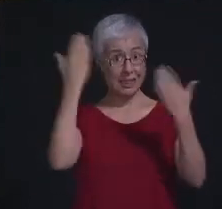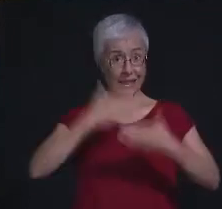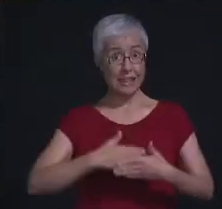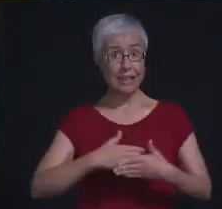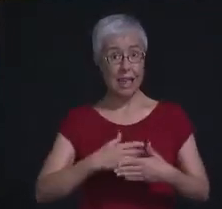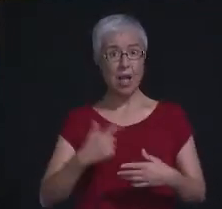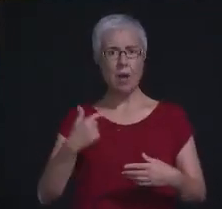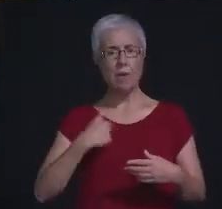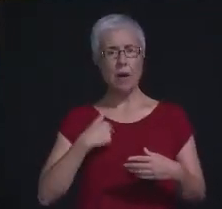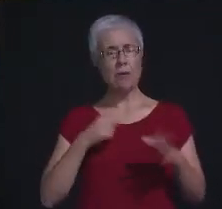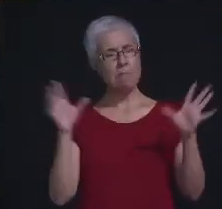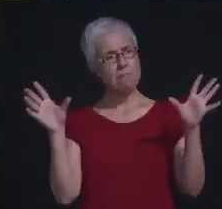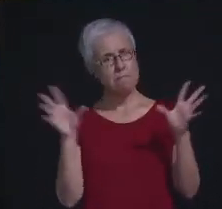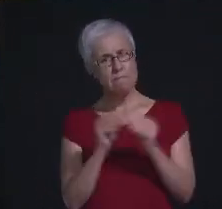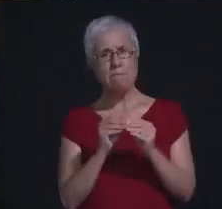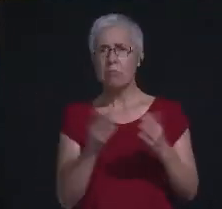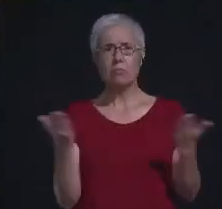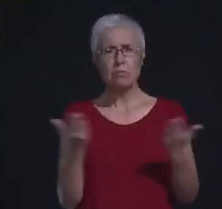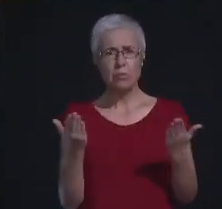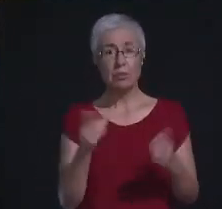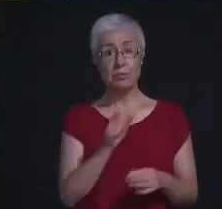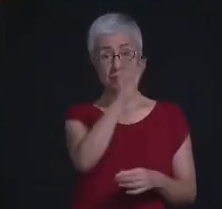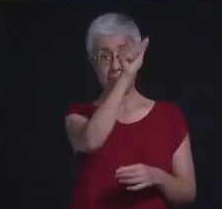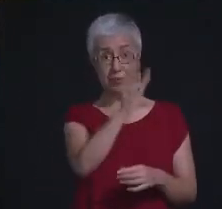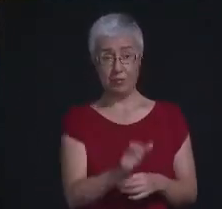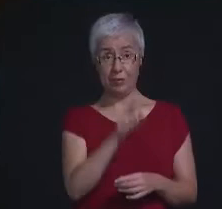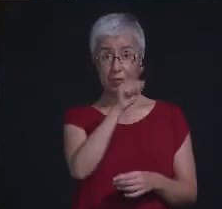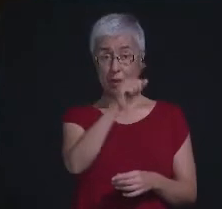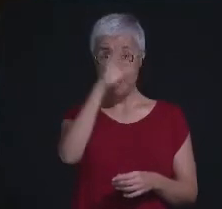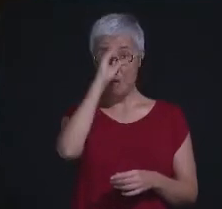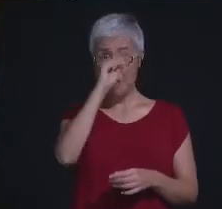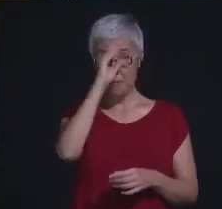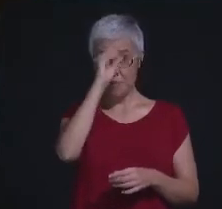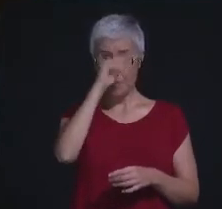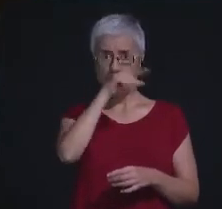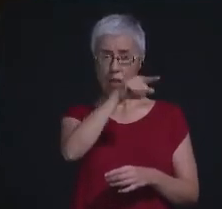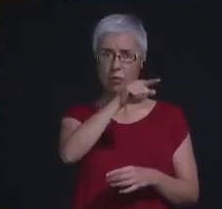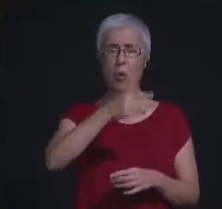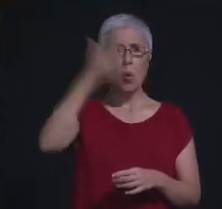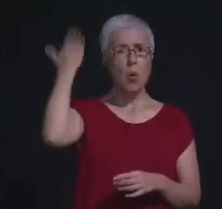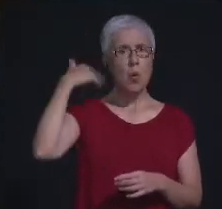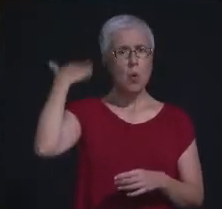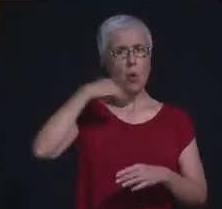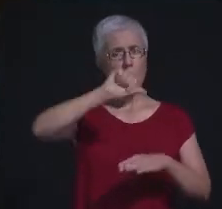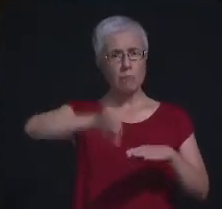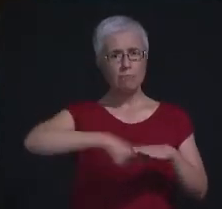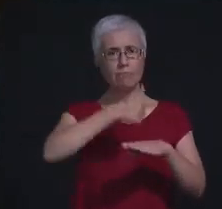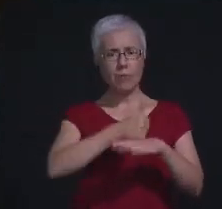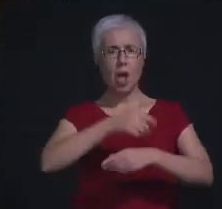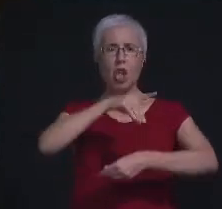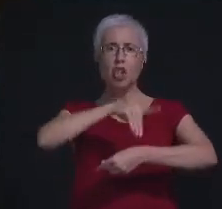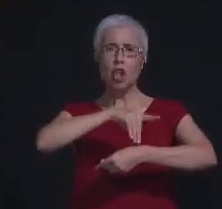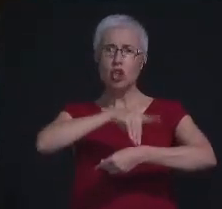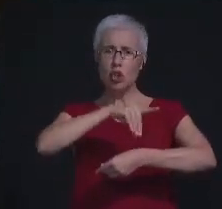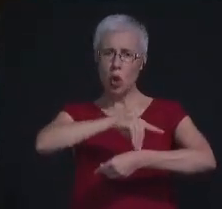Lluís Pareras al final del primer día. Lluís había sido director general del Colegio de Médicos, ha montado una gestora de inversión en